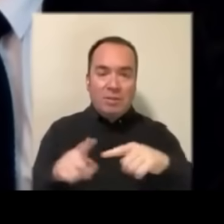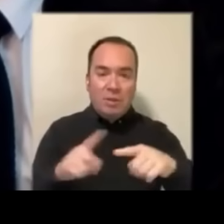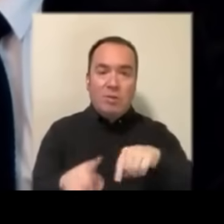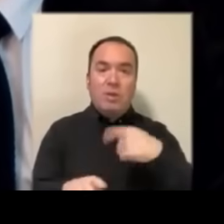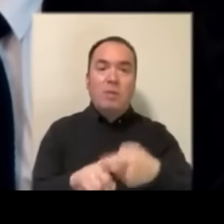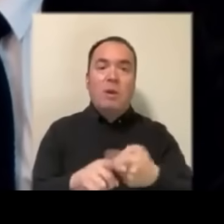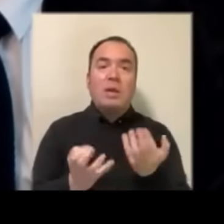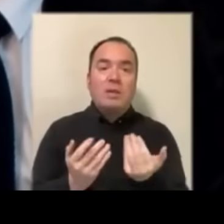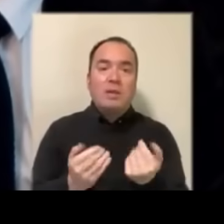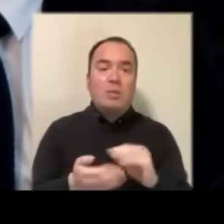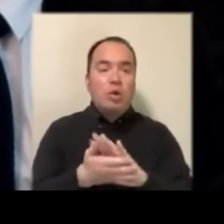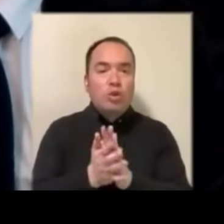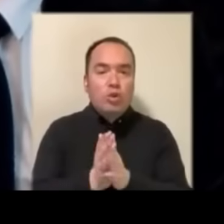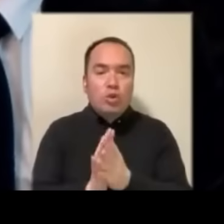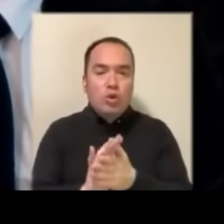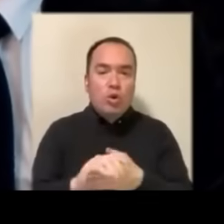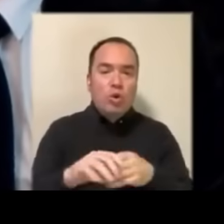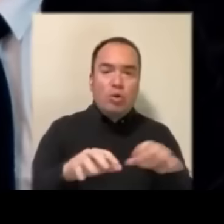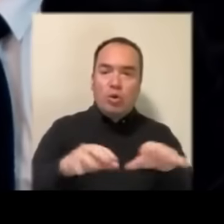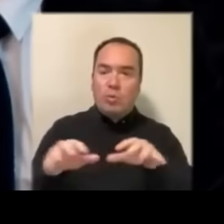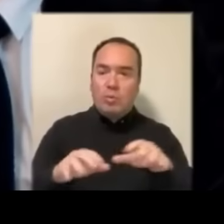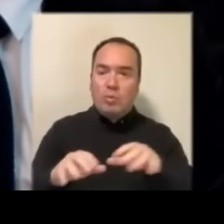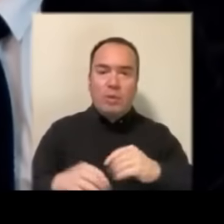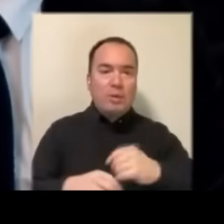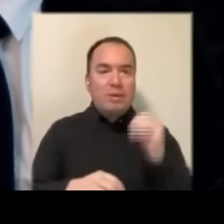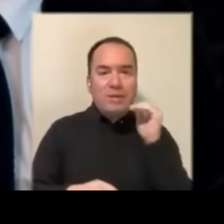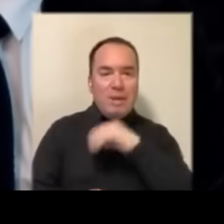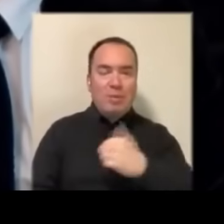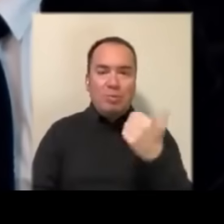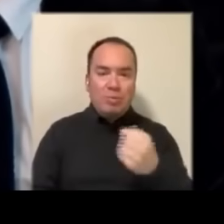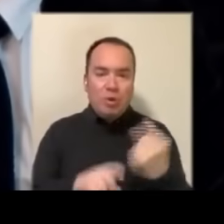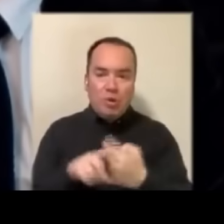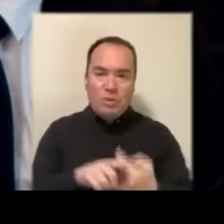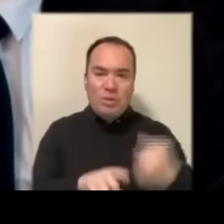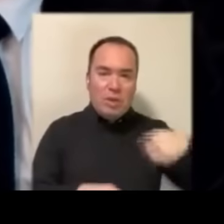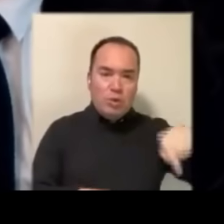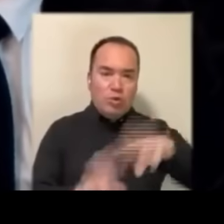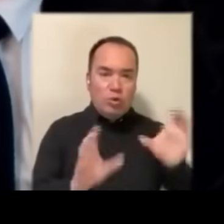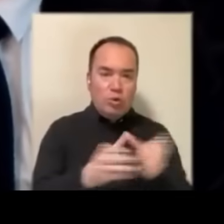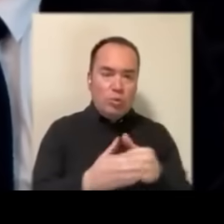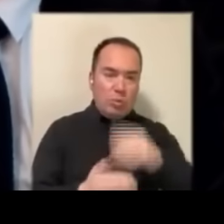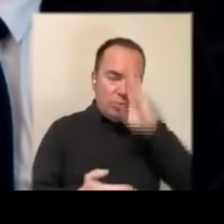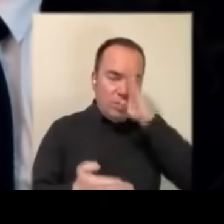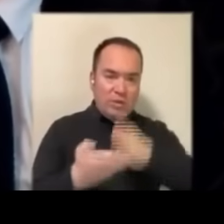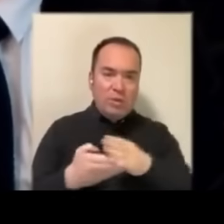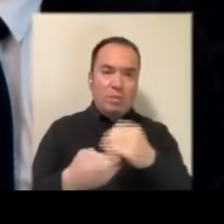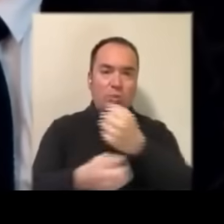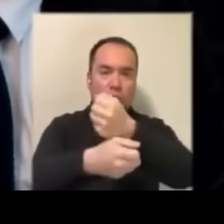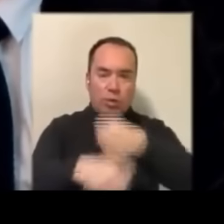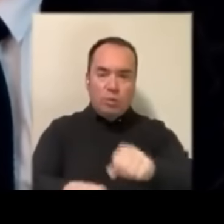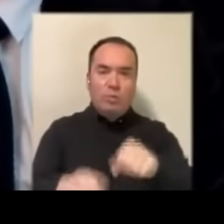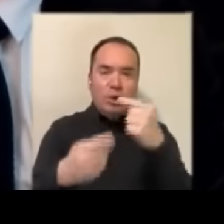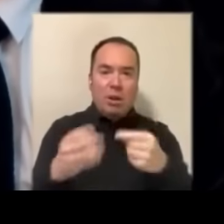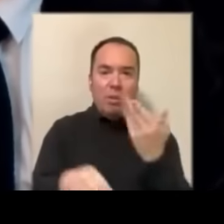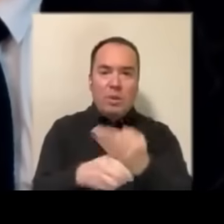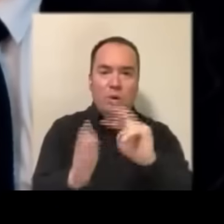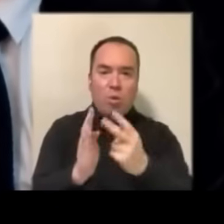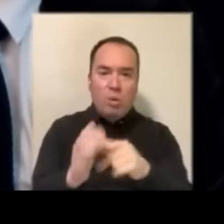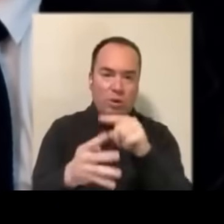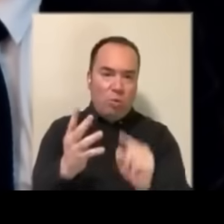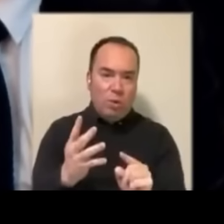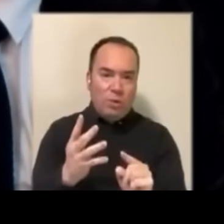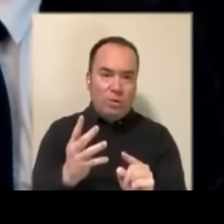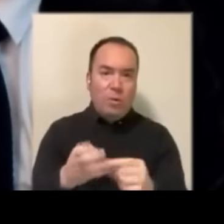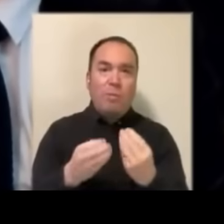todos los medios para agilizar la discusión hemos querido dar Este paso que no solo tiene un efecto práctico que es despejar el camino de